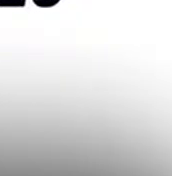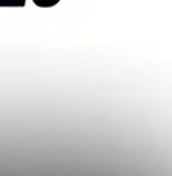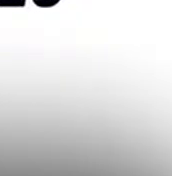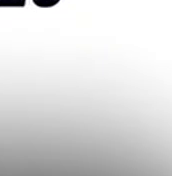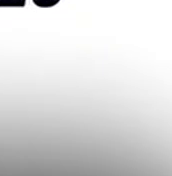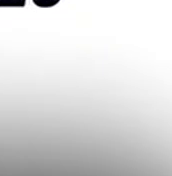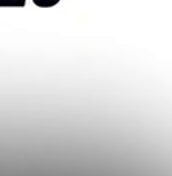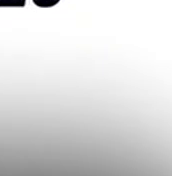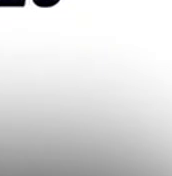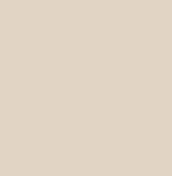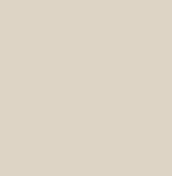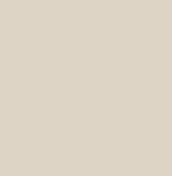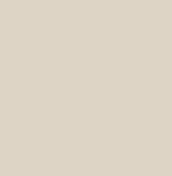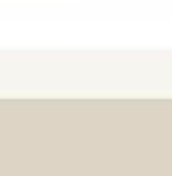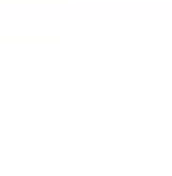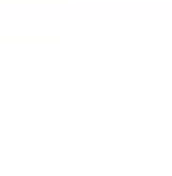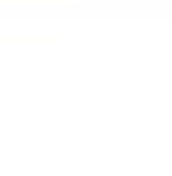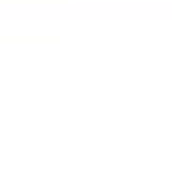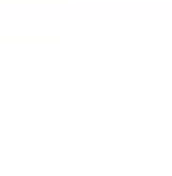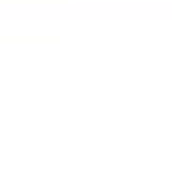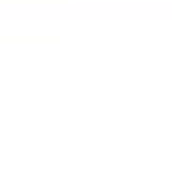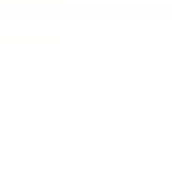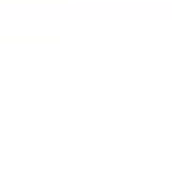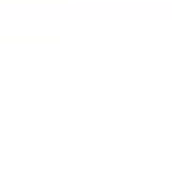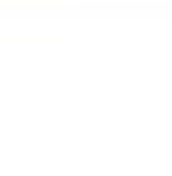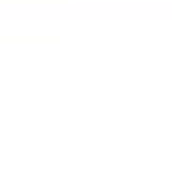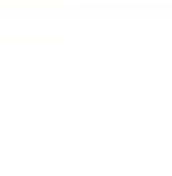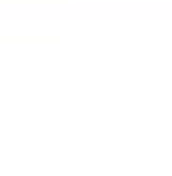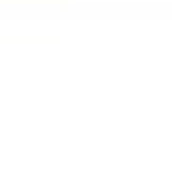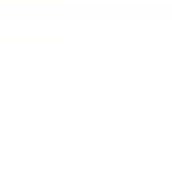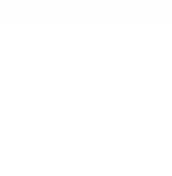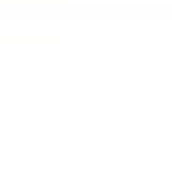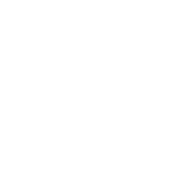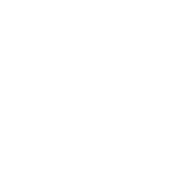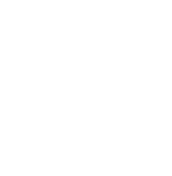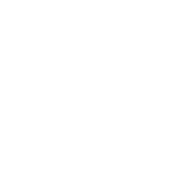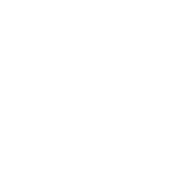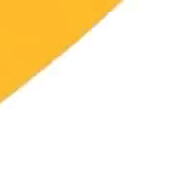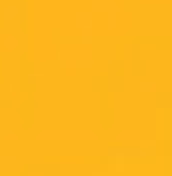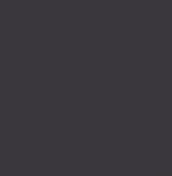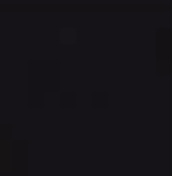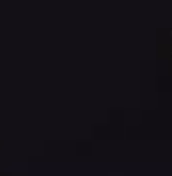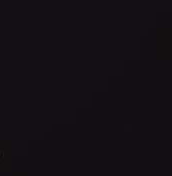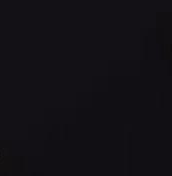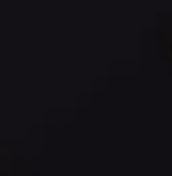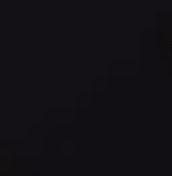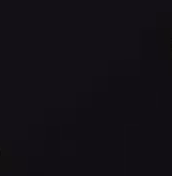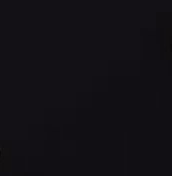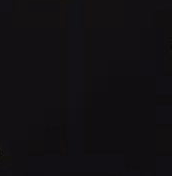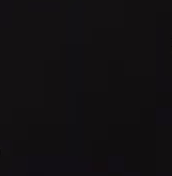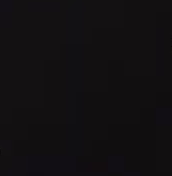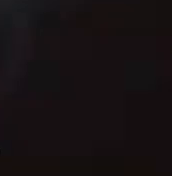tus necesidades. Un aporte a la comunidad de Telediario y el Ministerio de Trabajo.